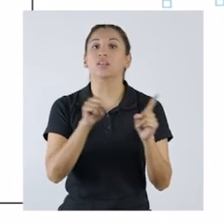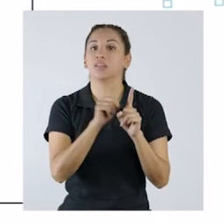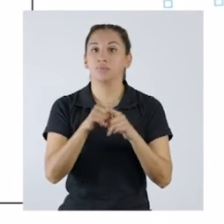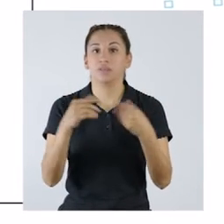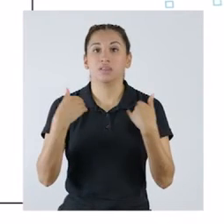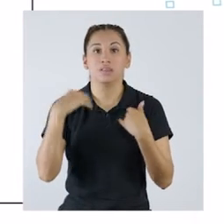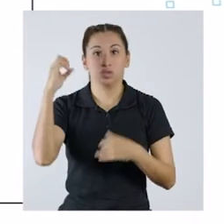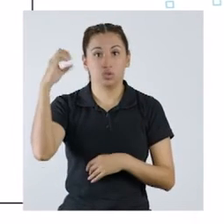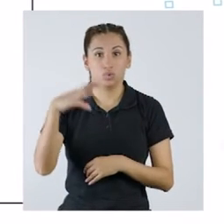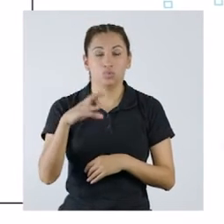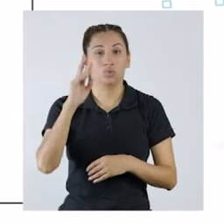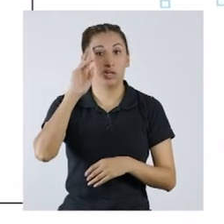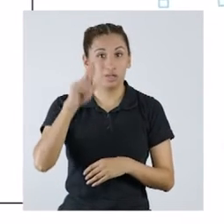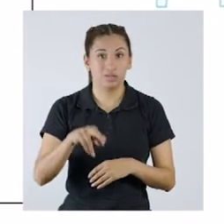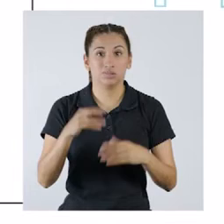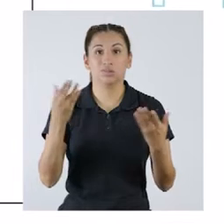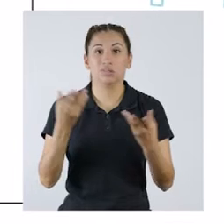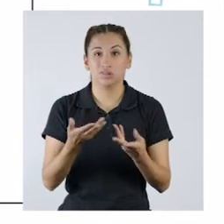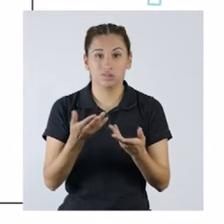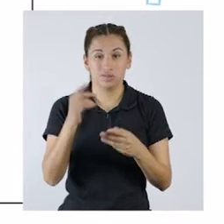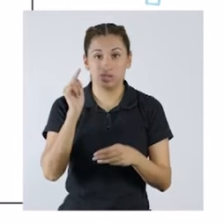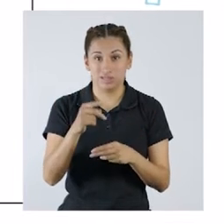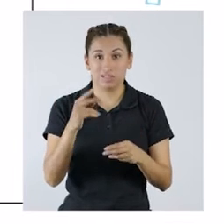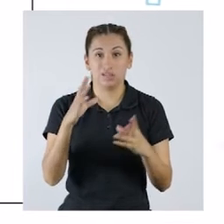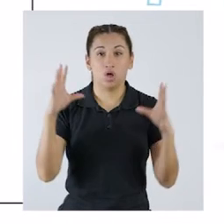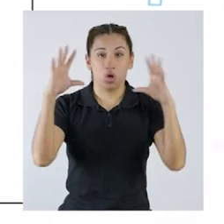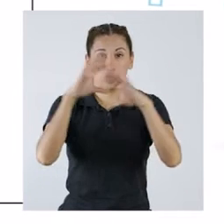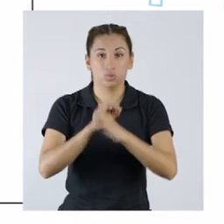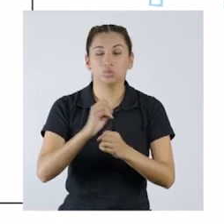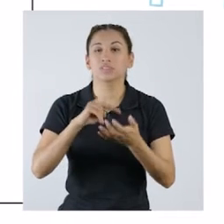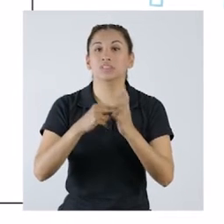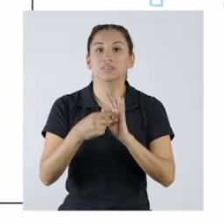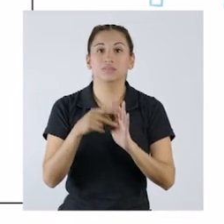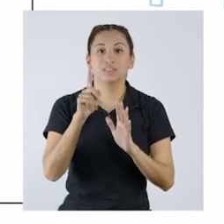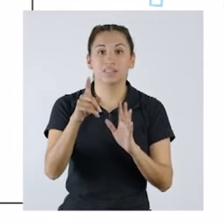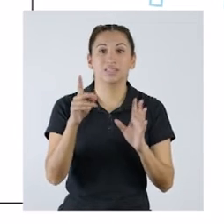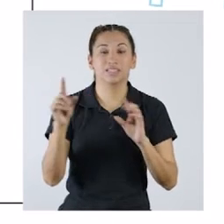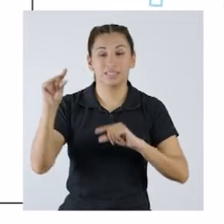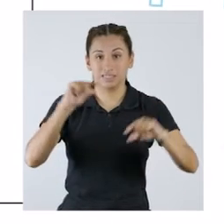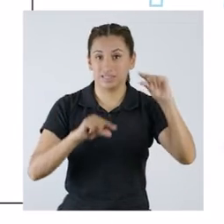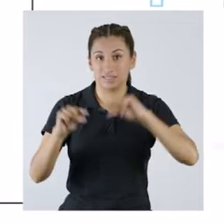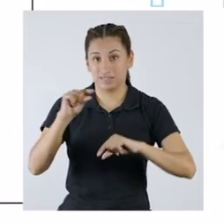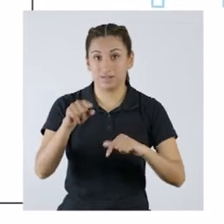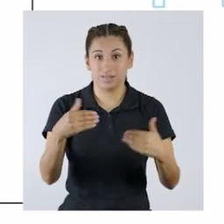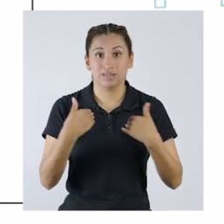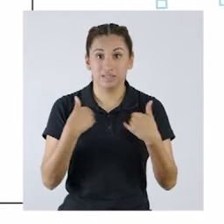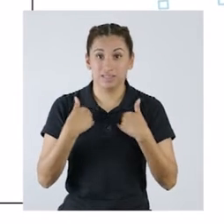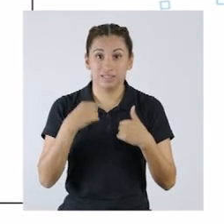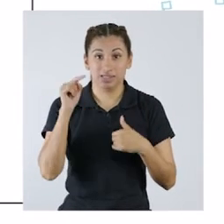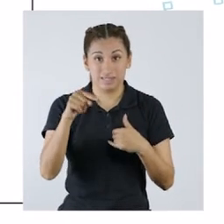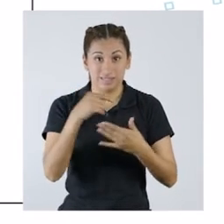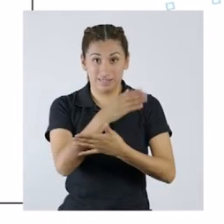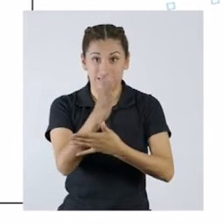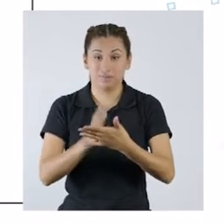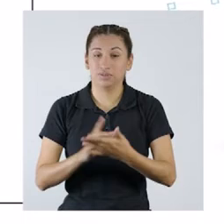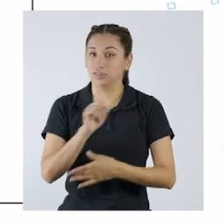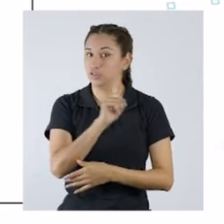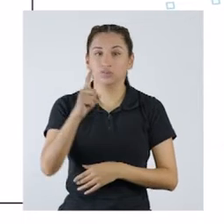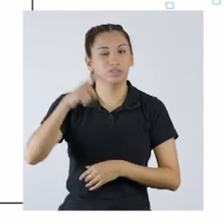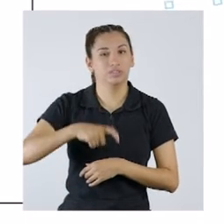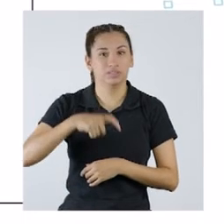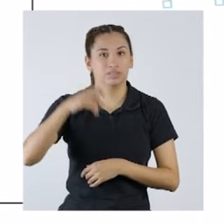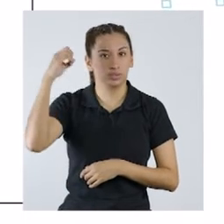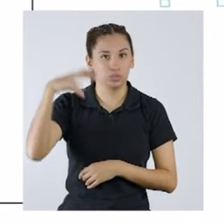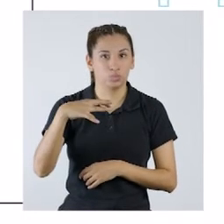cuando hay luz. La razón para que lo llamen fase oscura es que las reacciones químicas que ocurren en esta fase